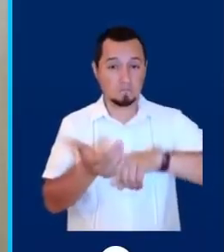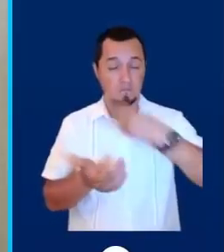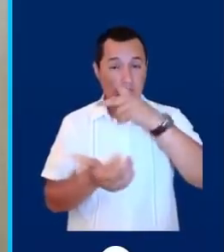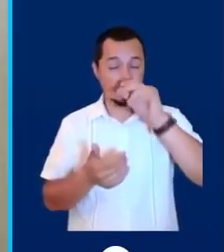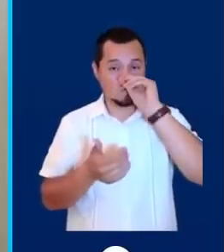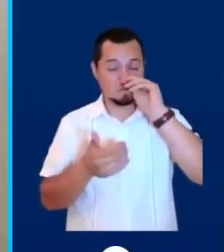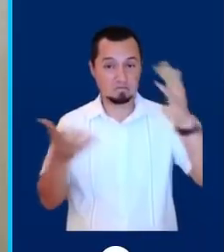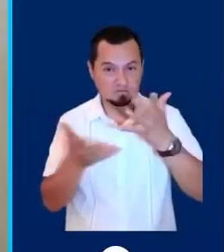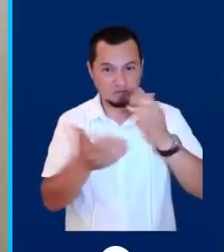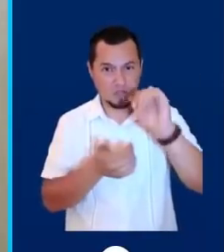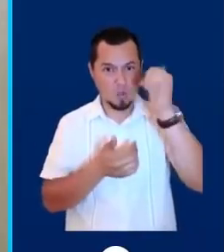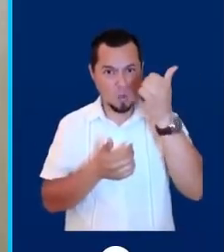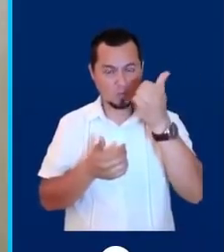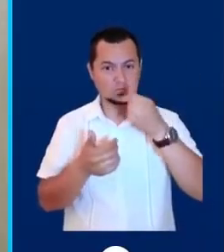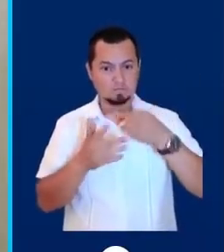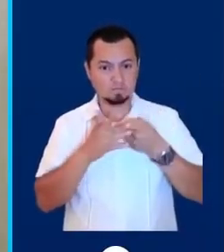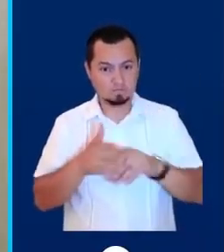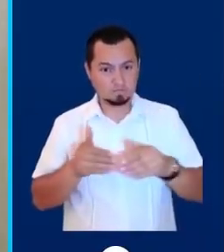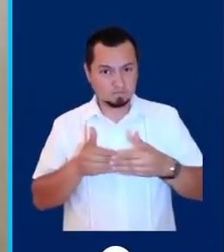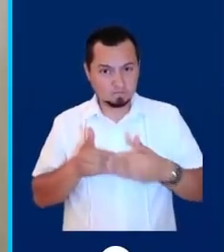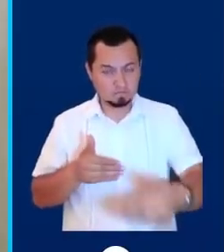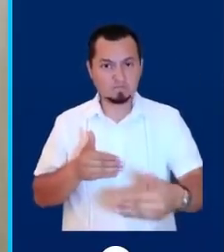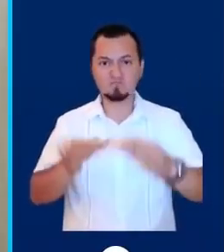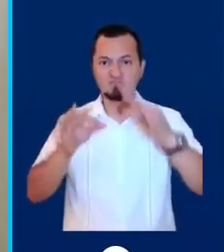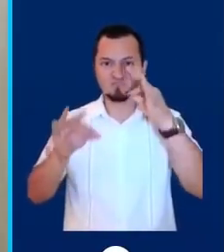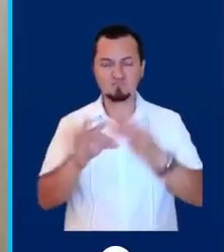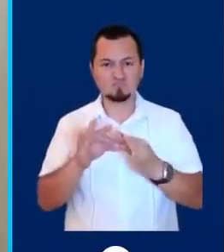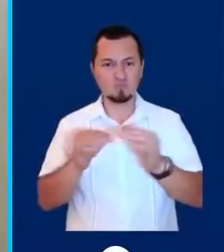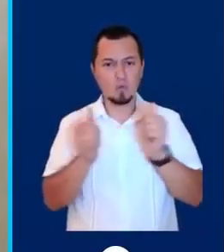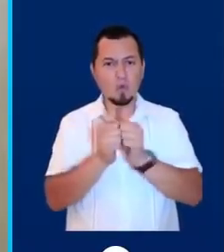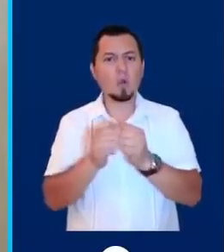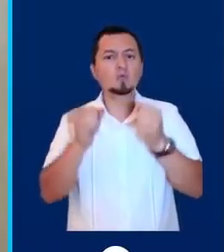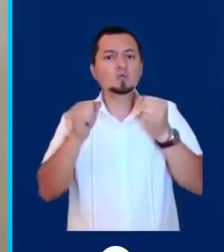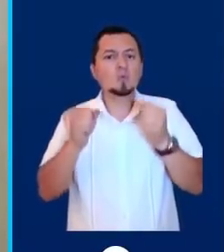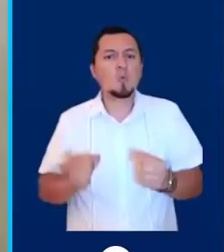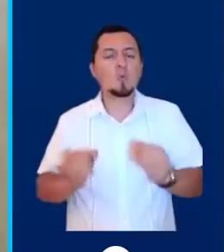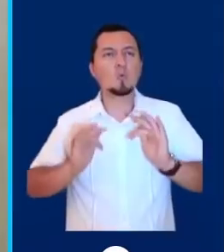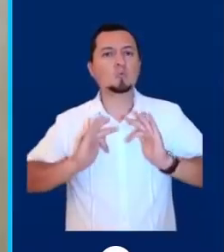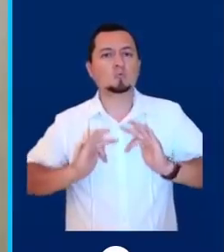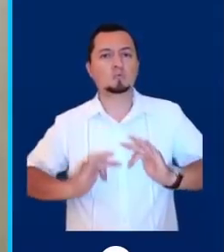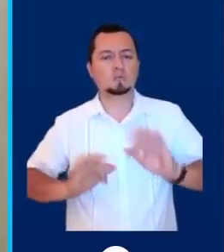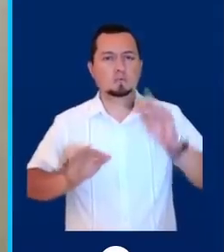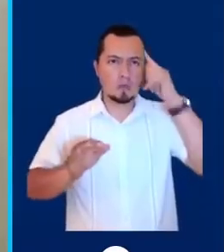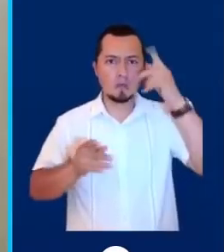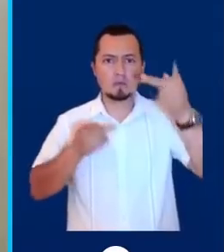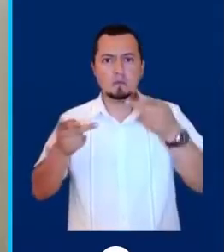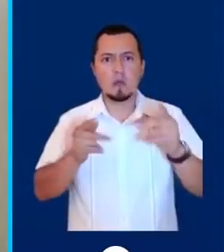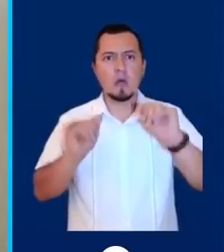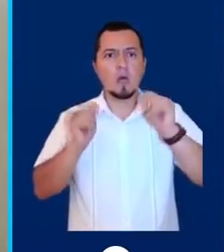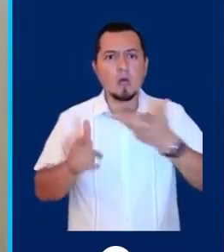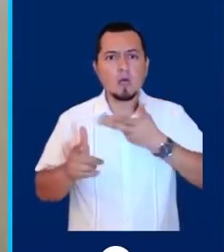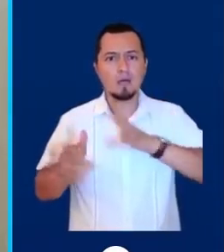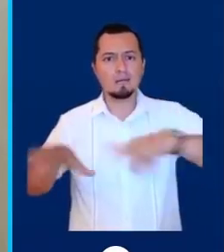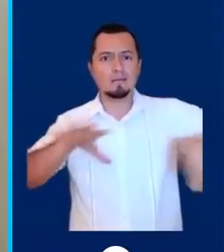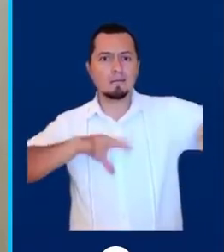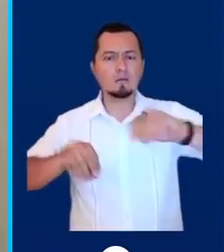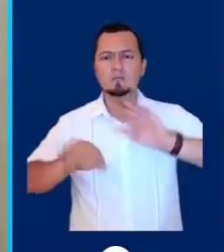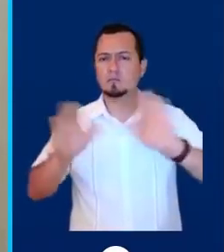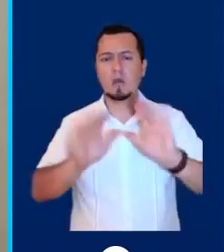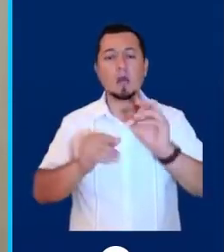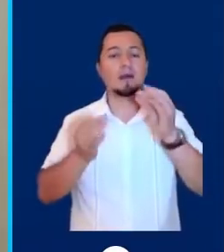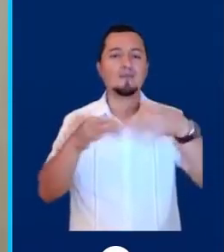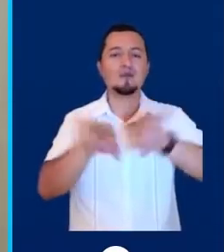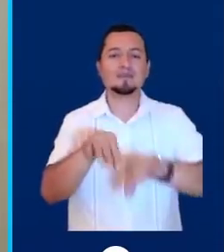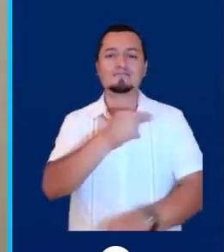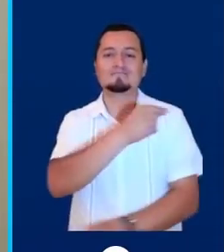agosto, cuando arranquemos el siguiente ciclo escolar, lo podamos hacer de una manera segura. Se agrega un elemento que da seguridad importantísima, que es la